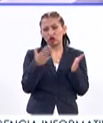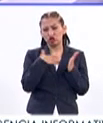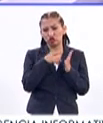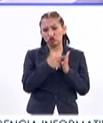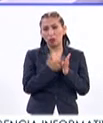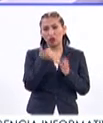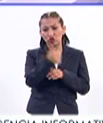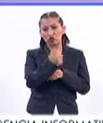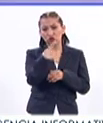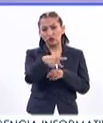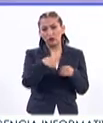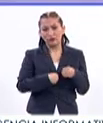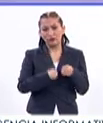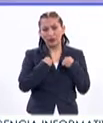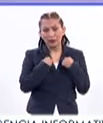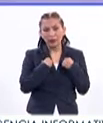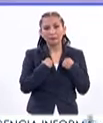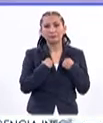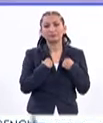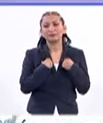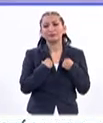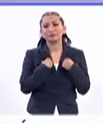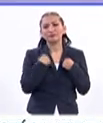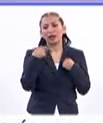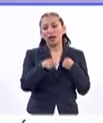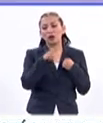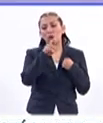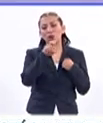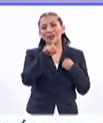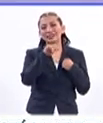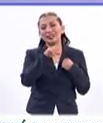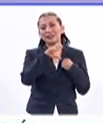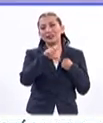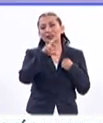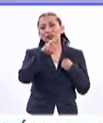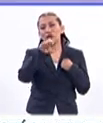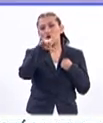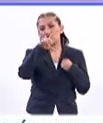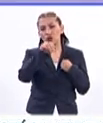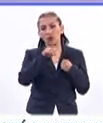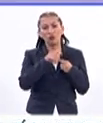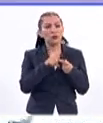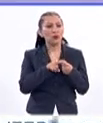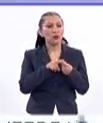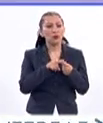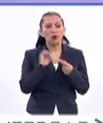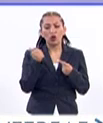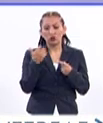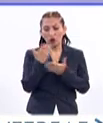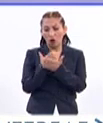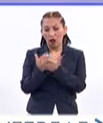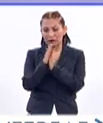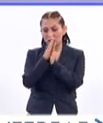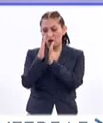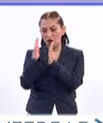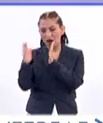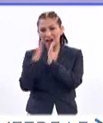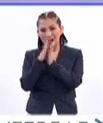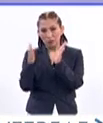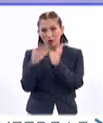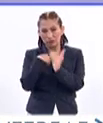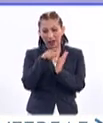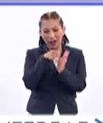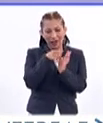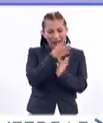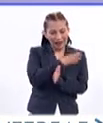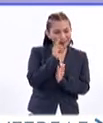textos autobiográficos, que son el Ulises Criollo, por ejemplo. Tenemos también colecciones o libros que han salido